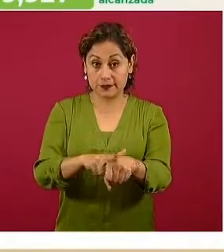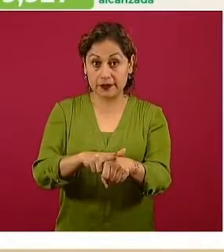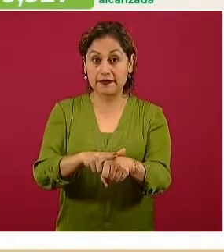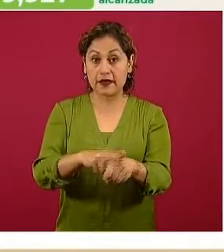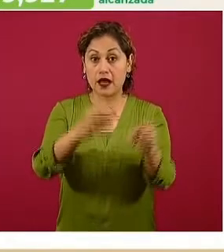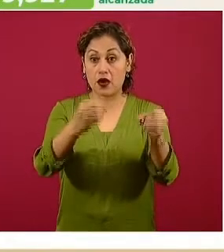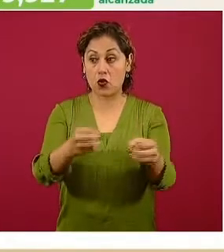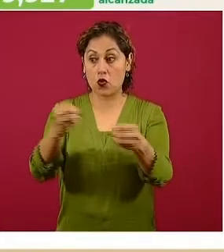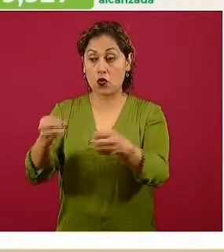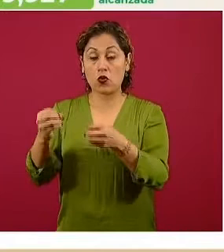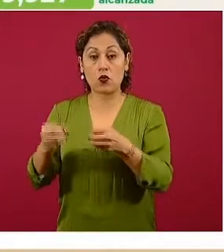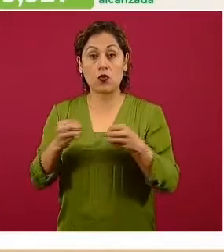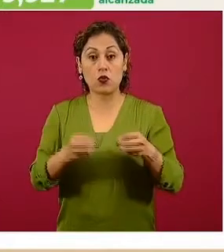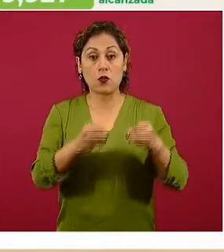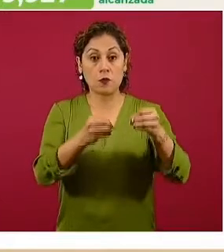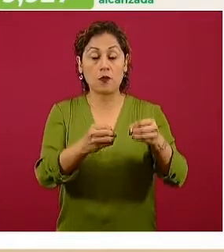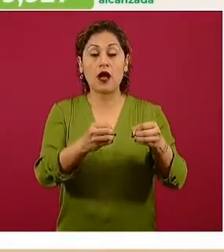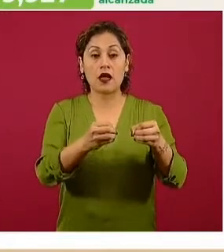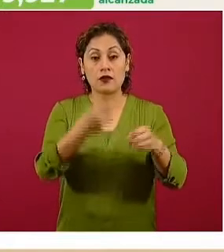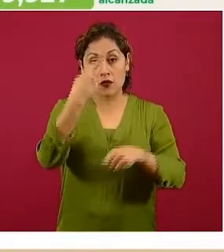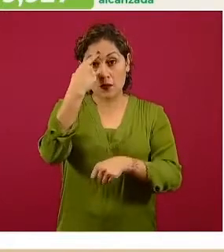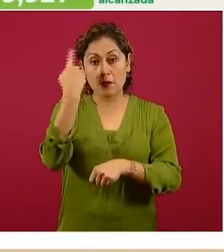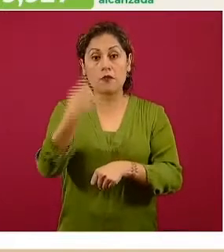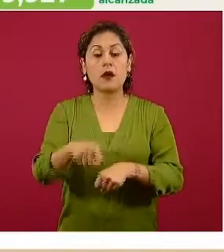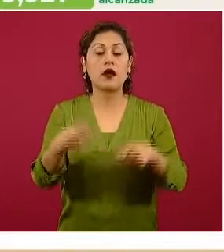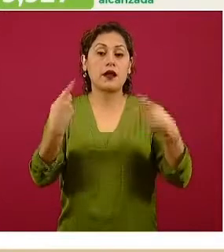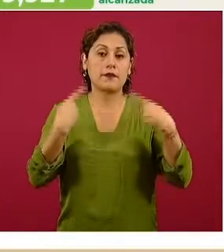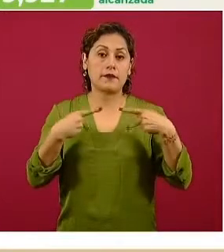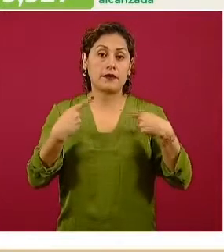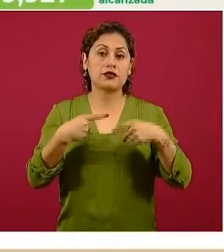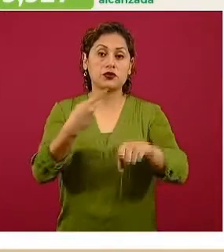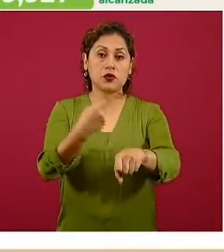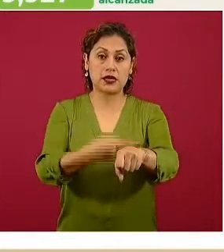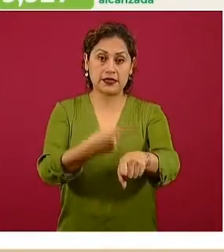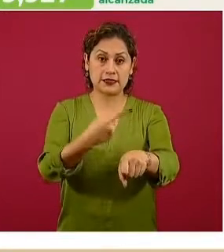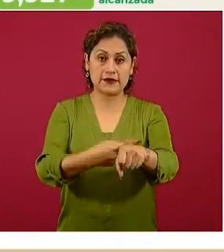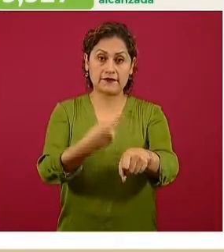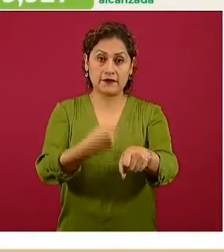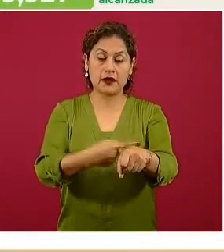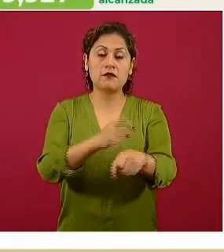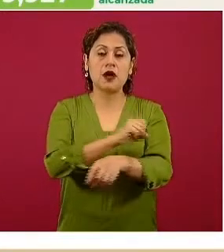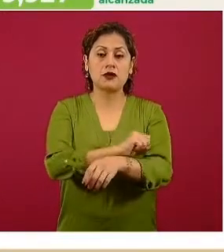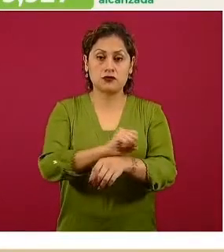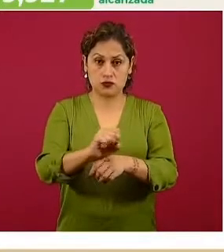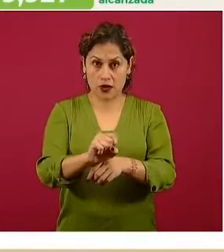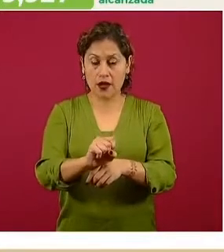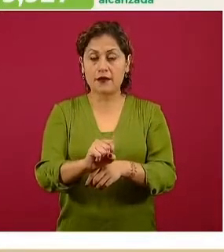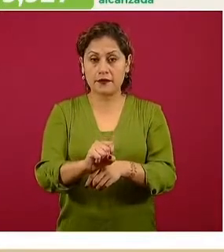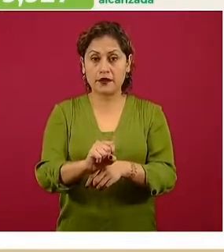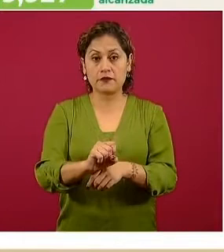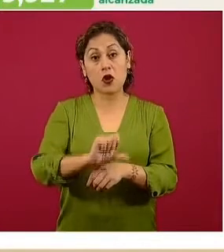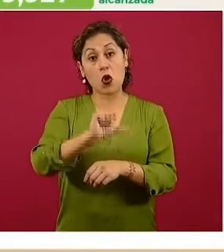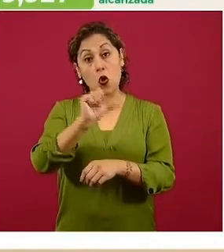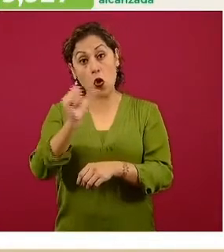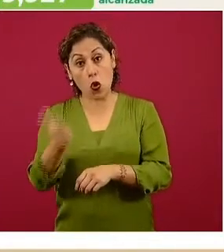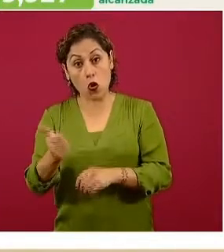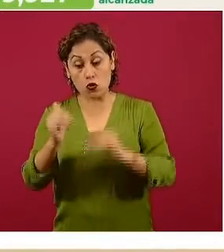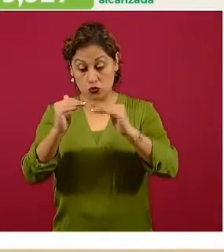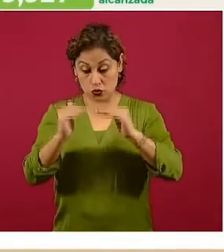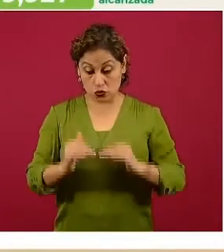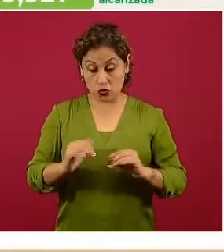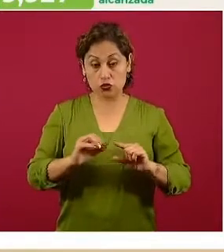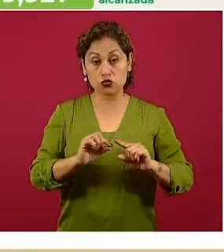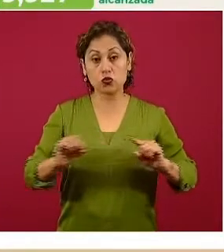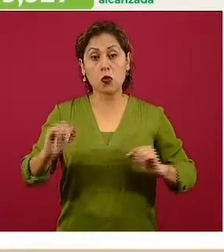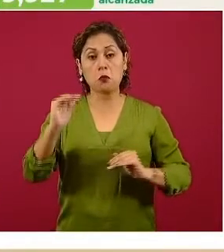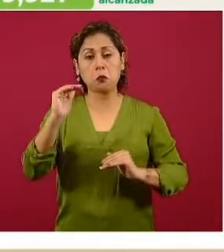a consecuencia de camas, digamos que están fuera de unidades de cuidados intensivos en relación a las camas que se